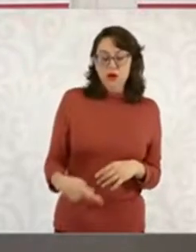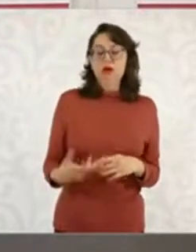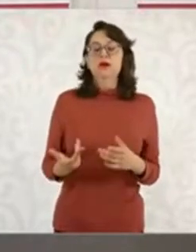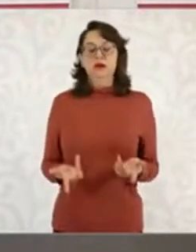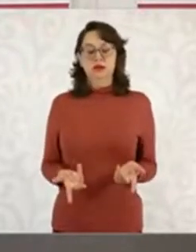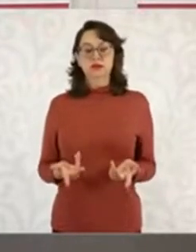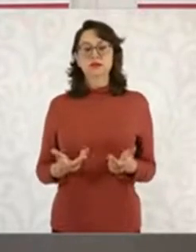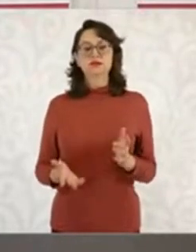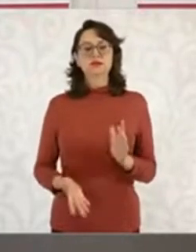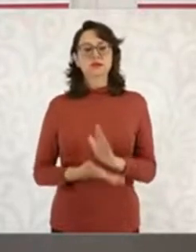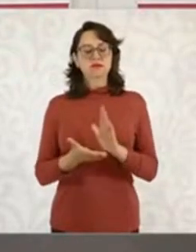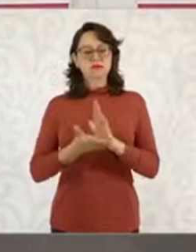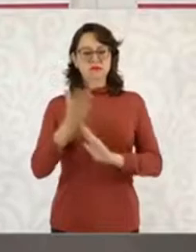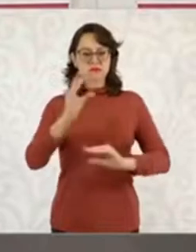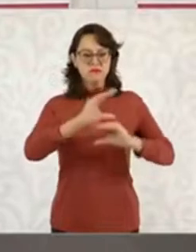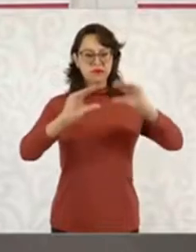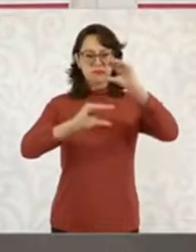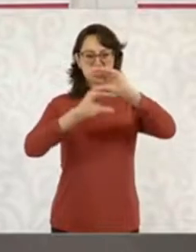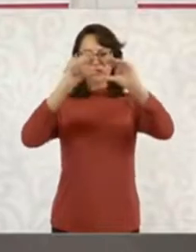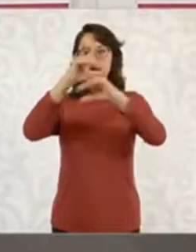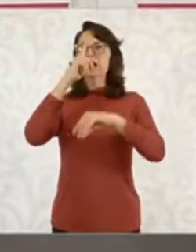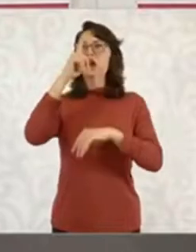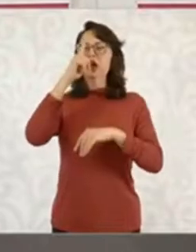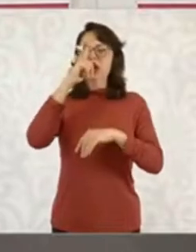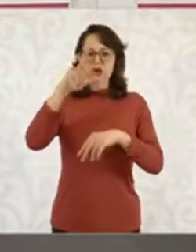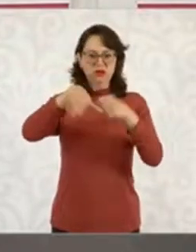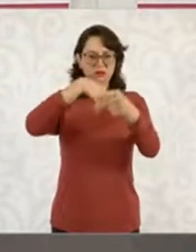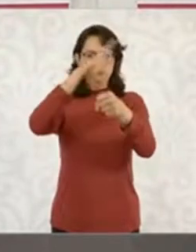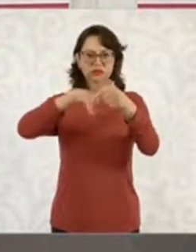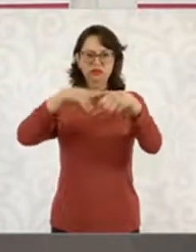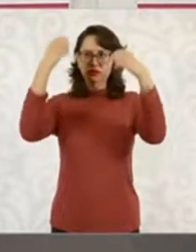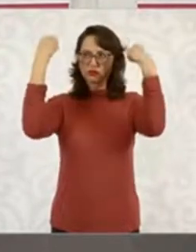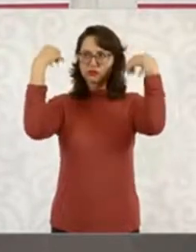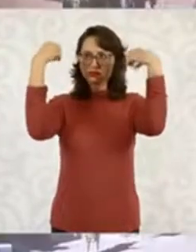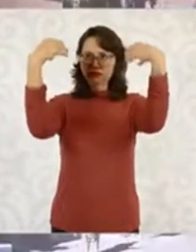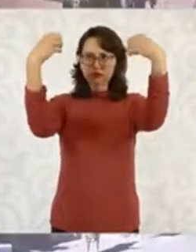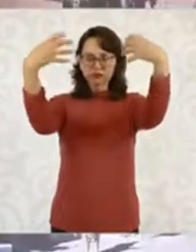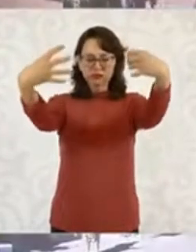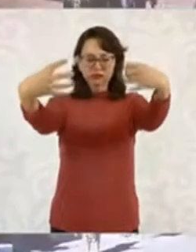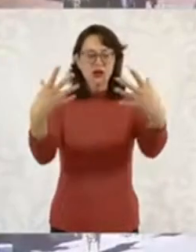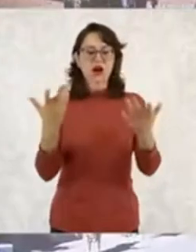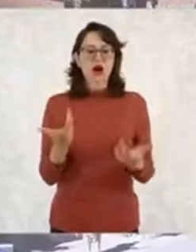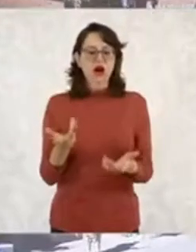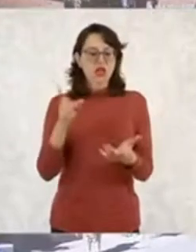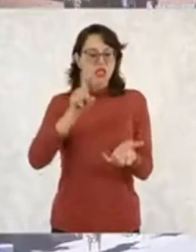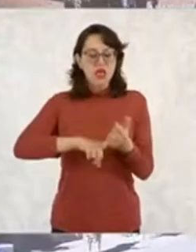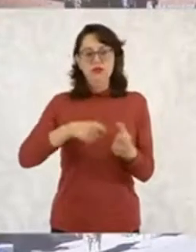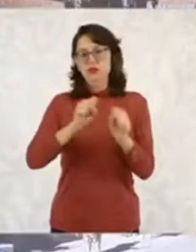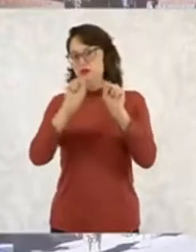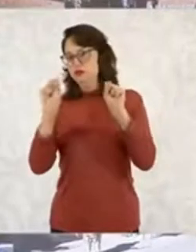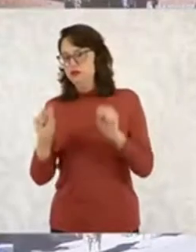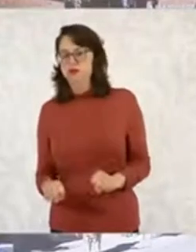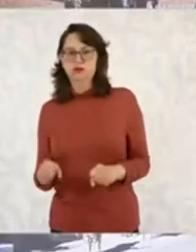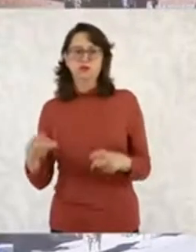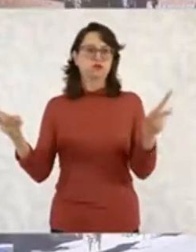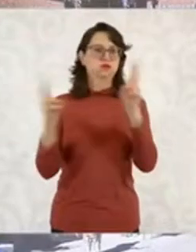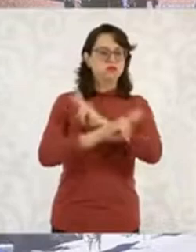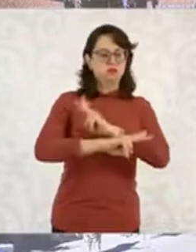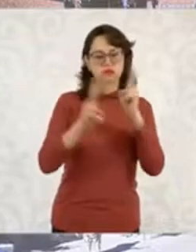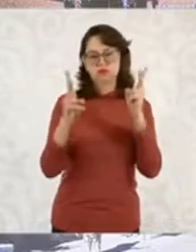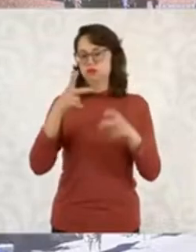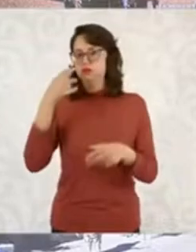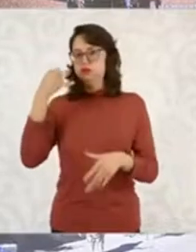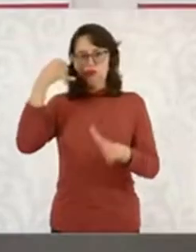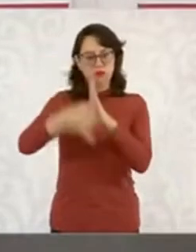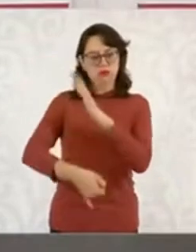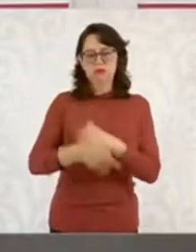usar ladrillo, iluminación natural, no tener que montar sistemas de aire acondicionado,